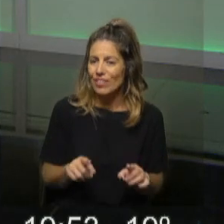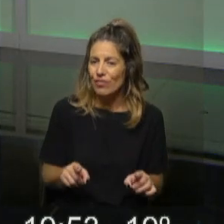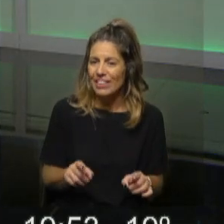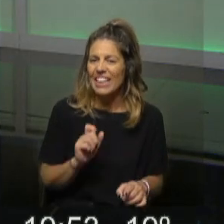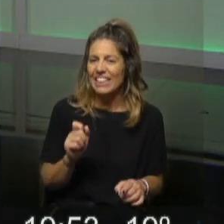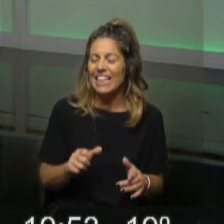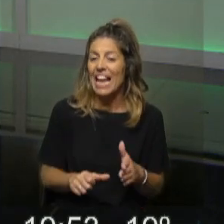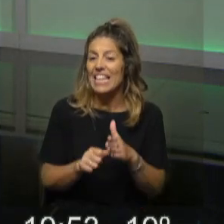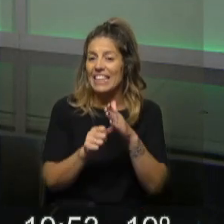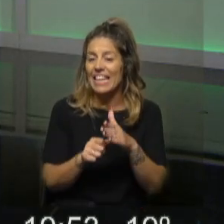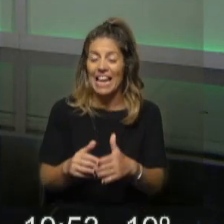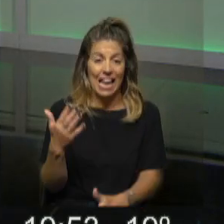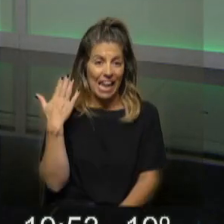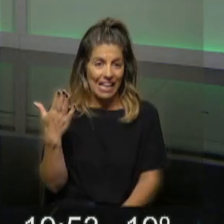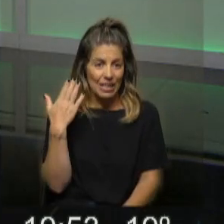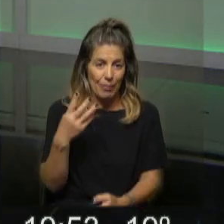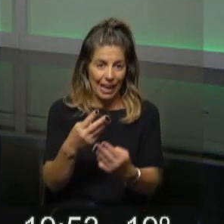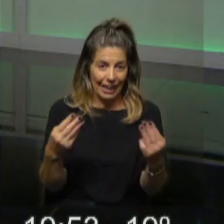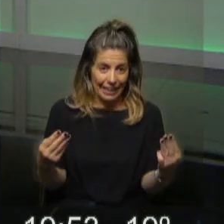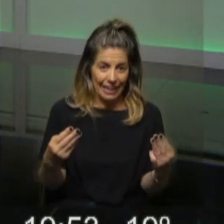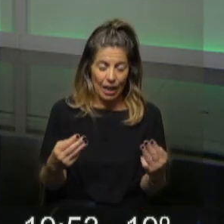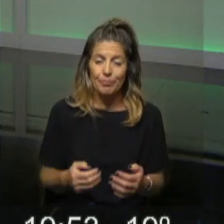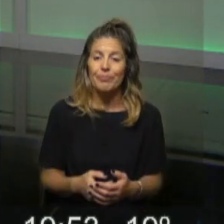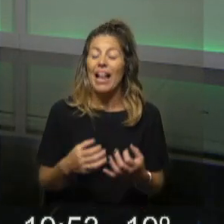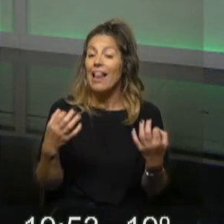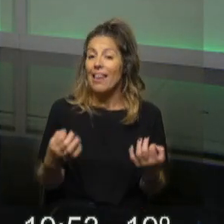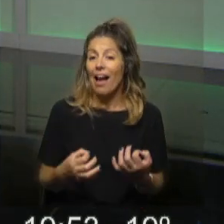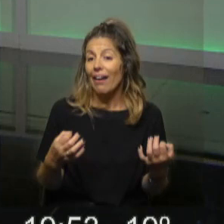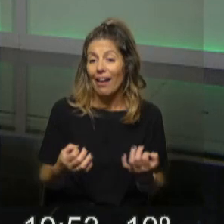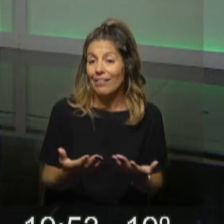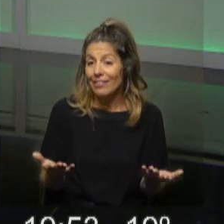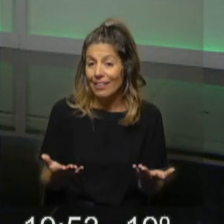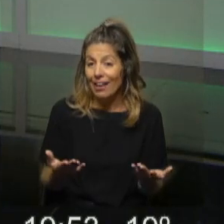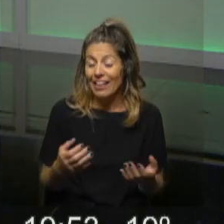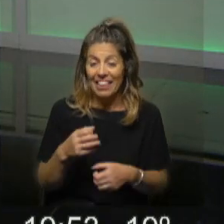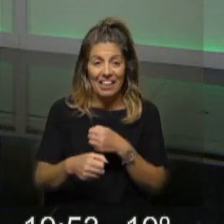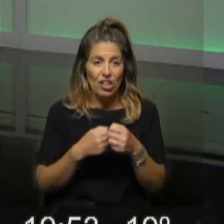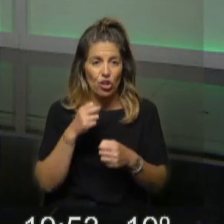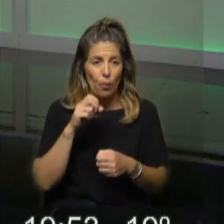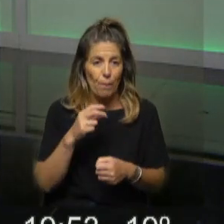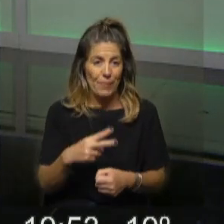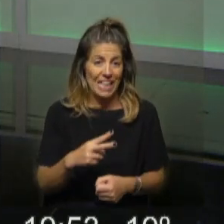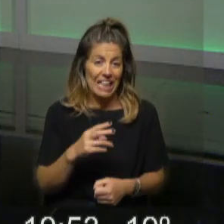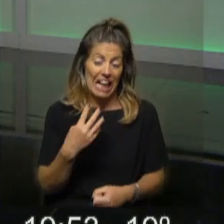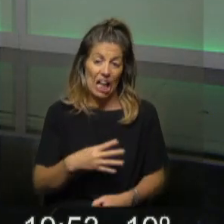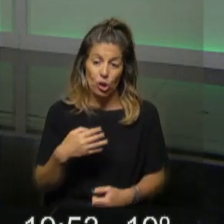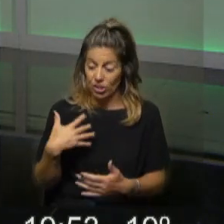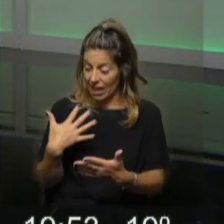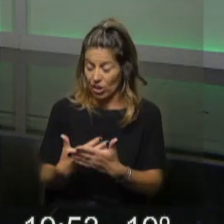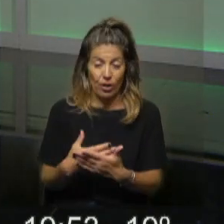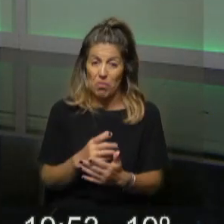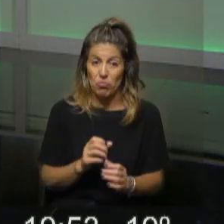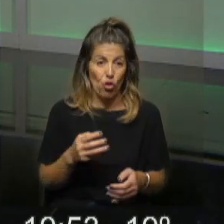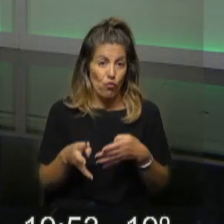quienes están liderando la Asamblea General o alguno de los plenarios. La realidad es que esto desde el 2014 hasta ahora no se ha implementado y esto